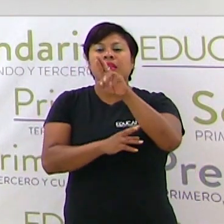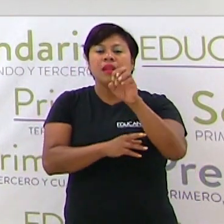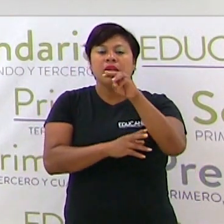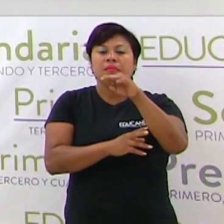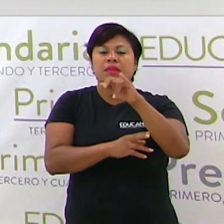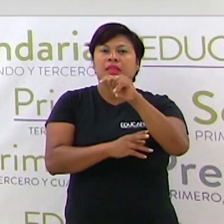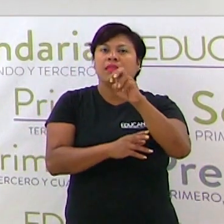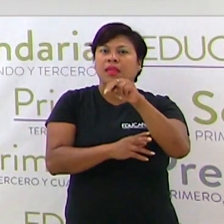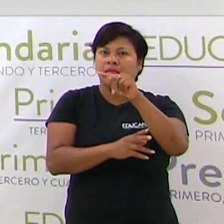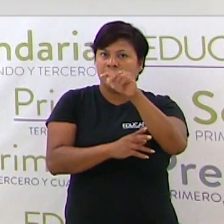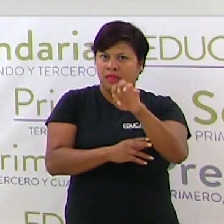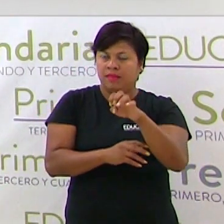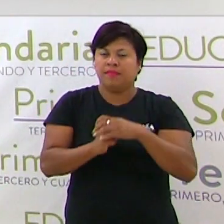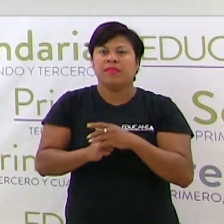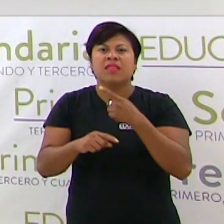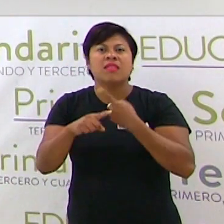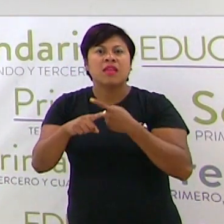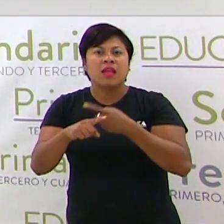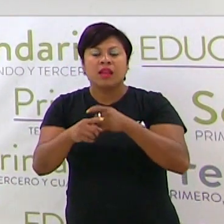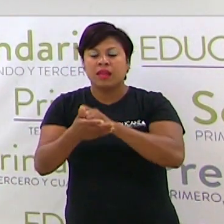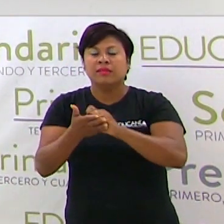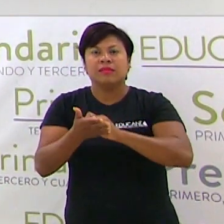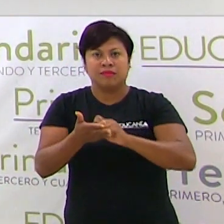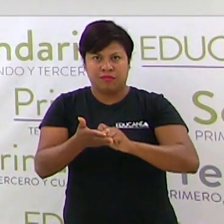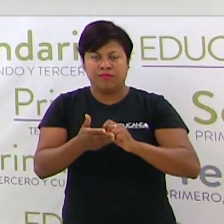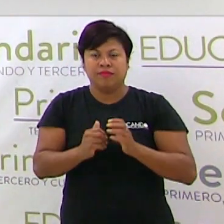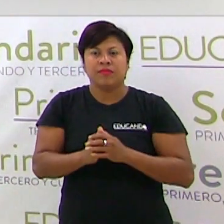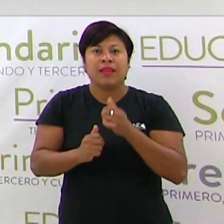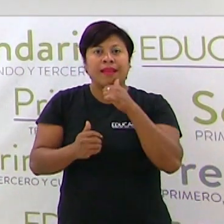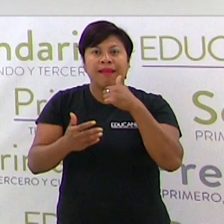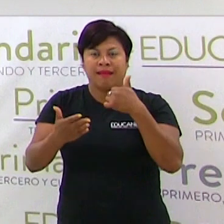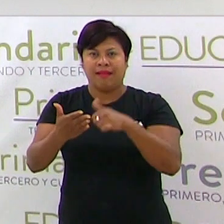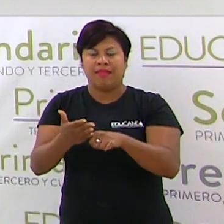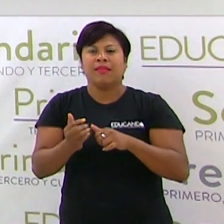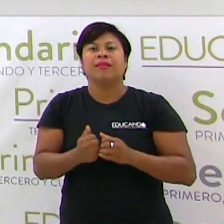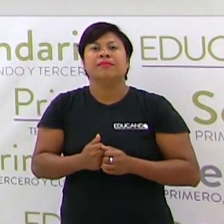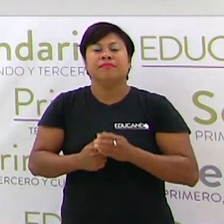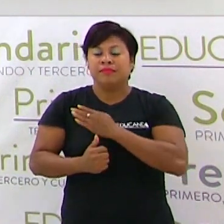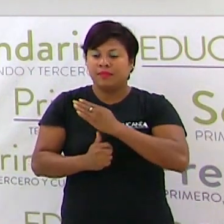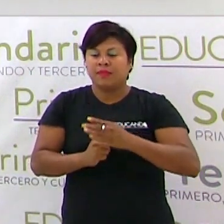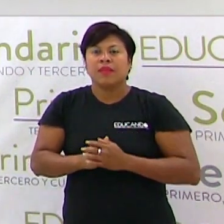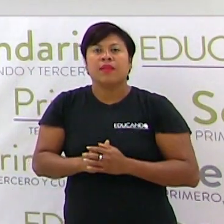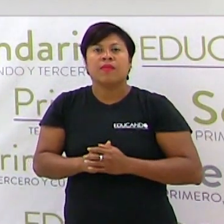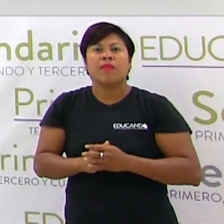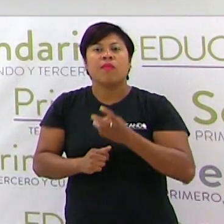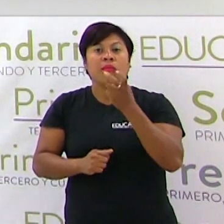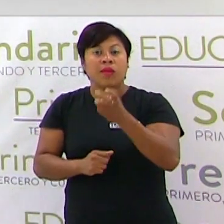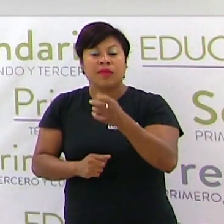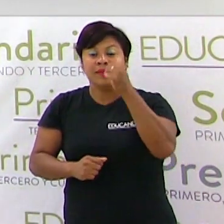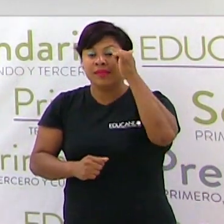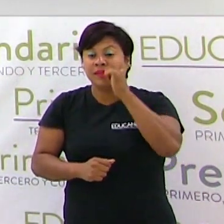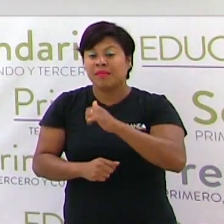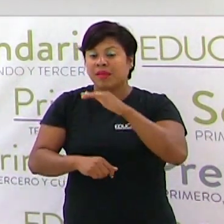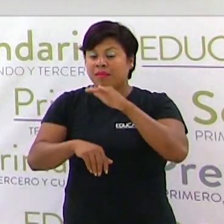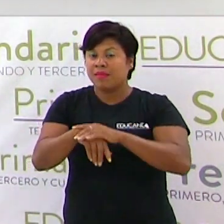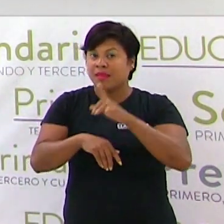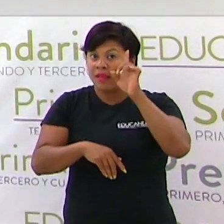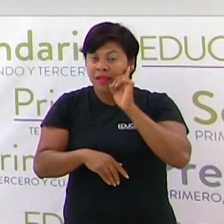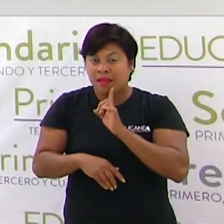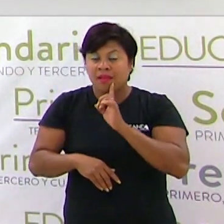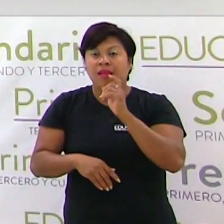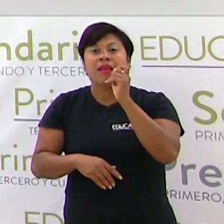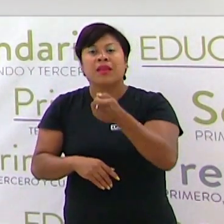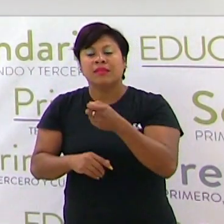quien escribió la carta, ¿verdad? Bueno, esto de tu siempre amiga es